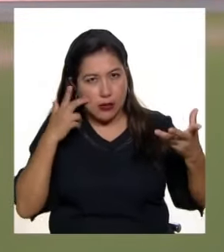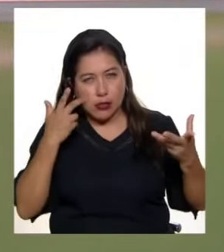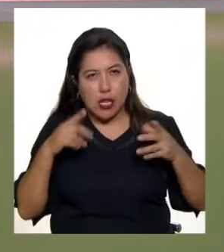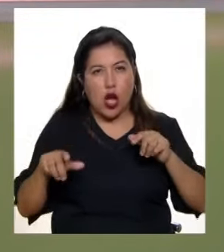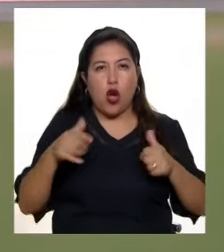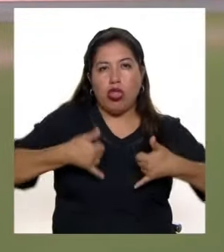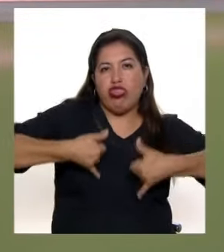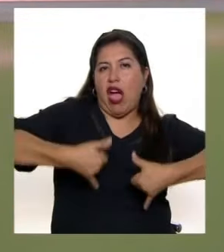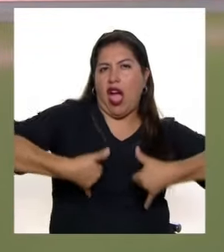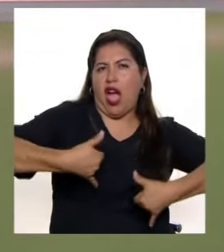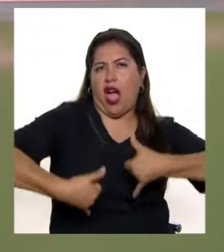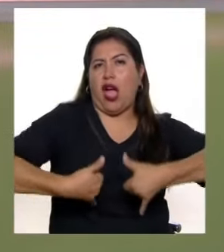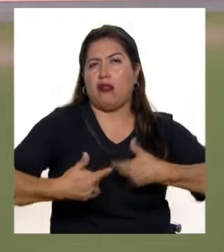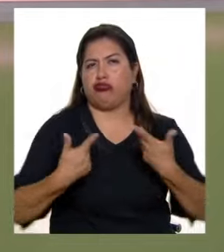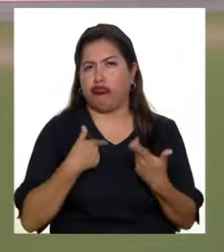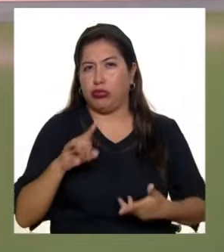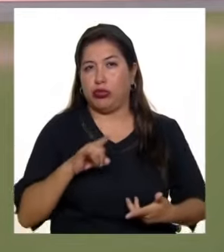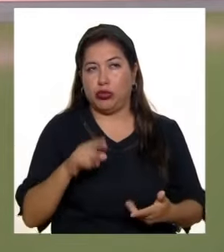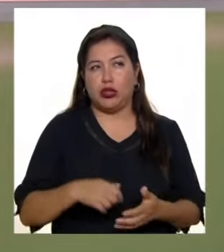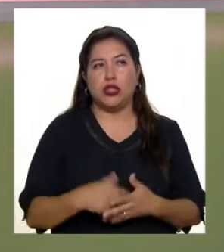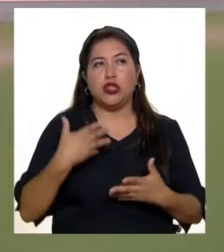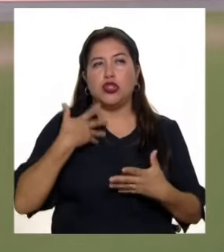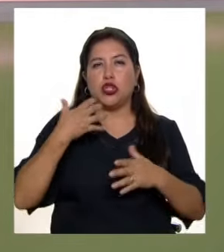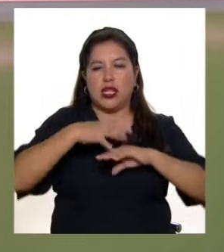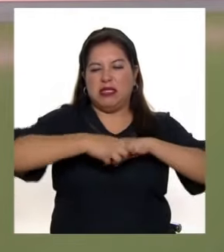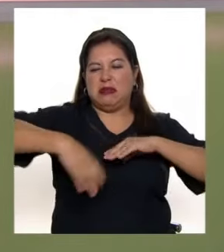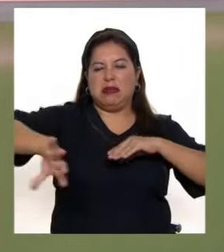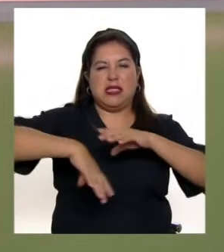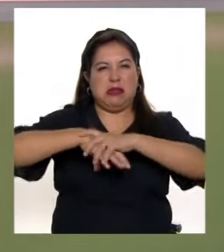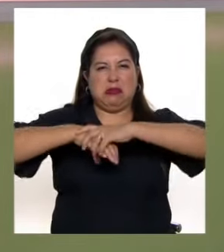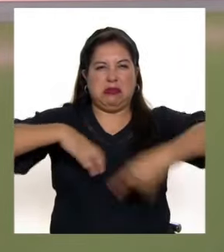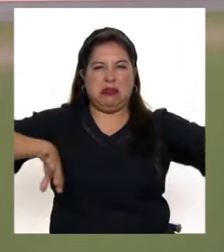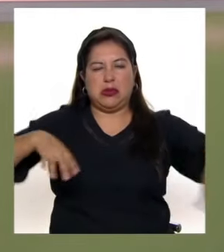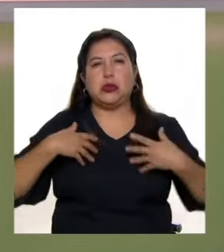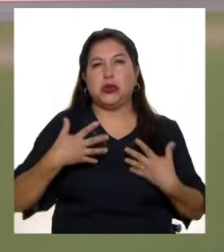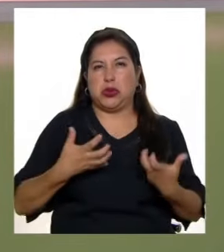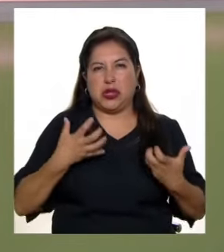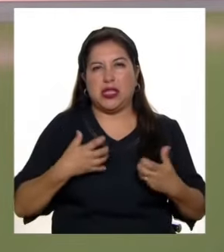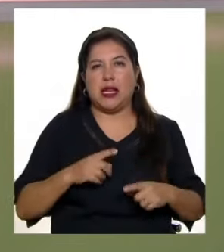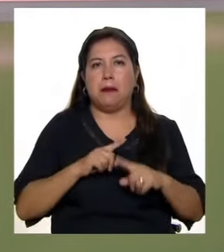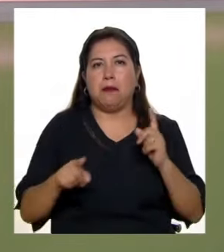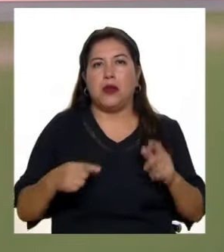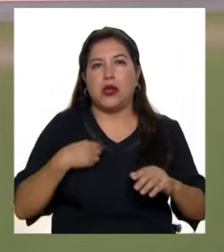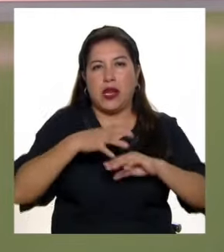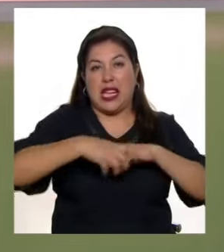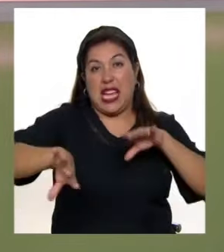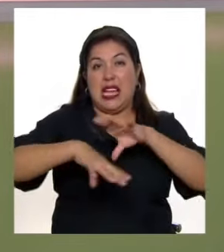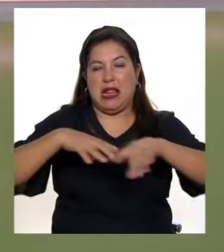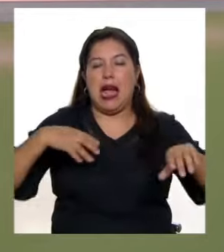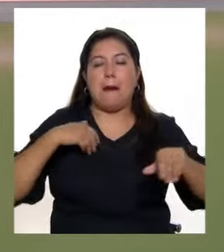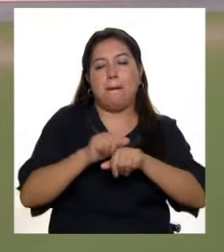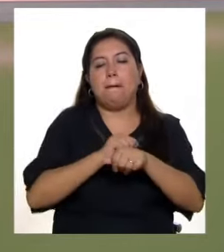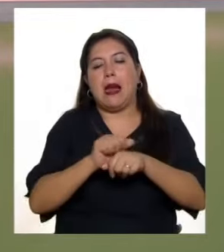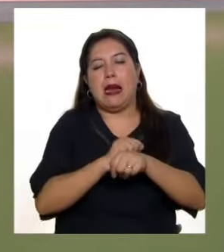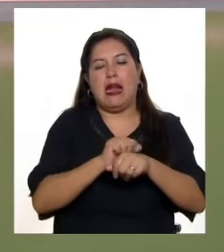tacos, porque yo quería hacerlo descalza, pero me empezaron a salir ampollas. Dale.